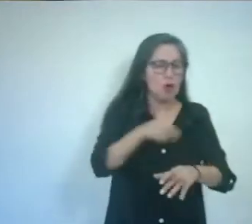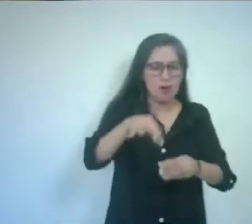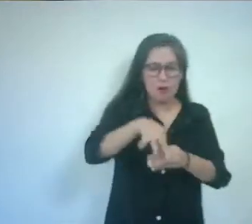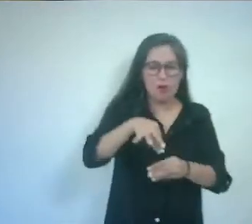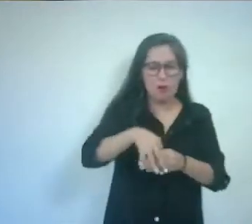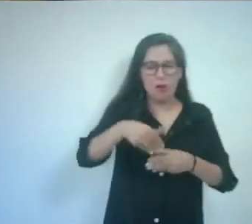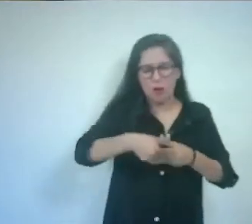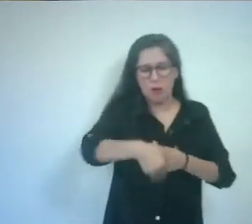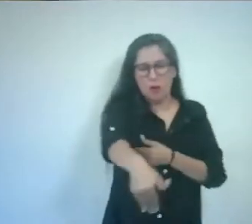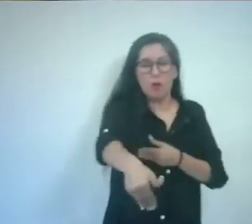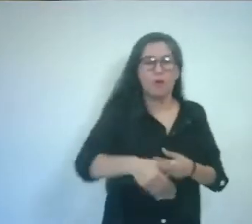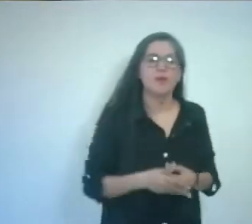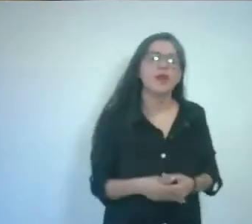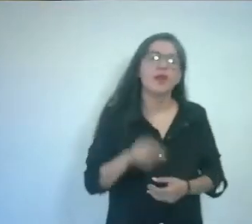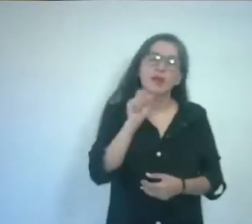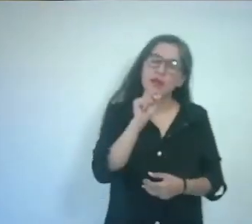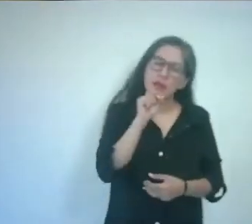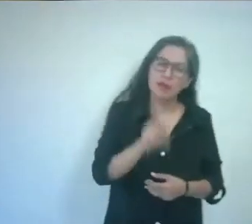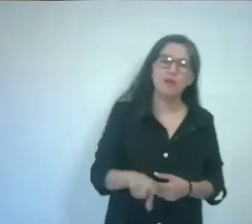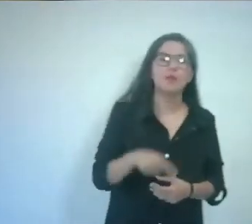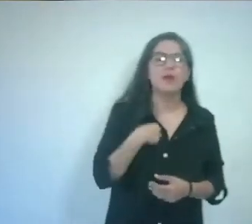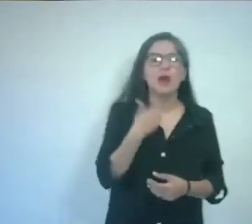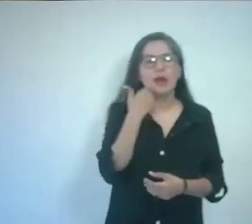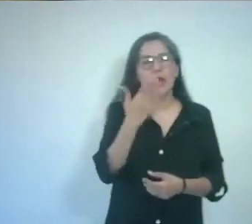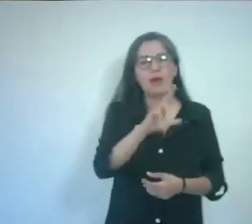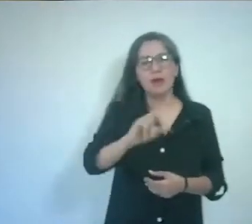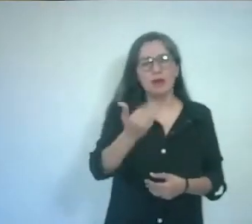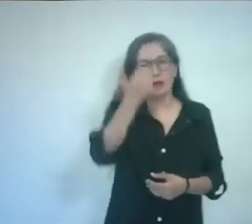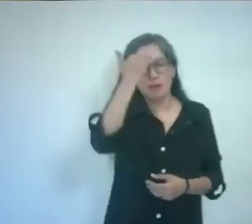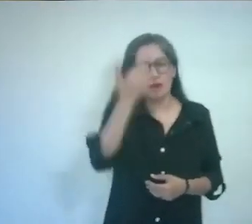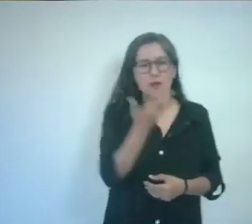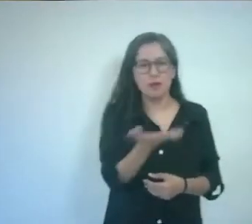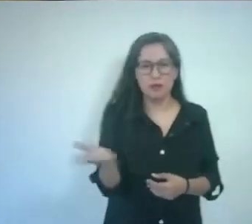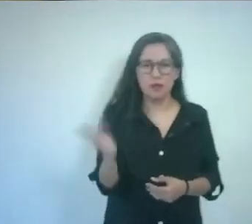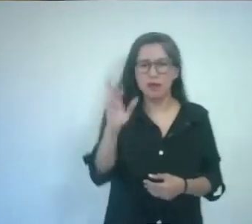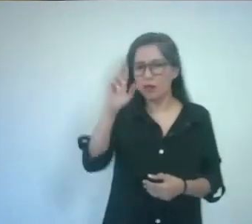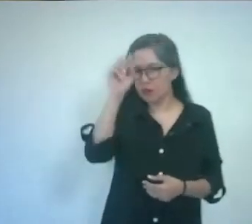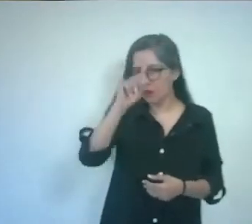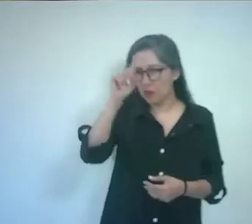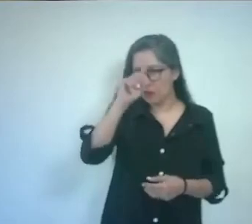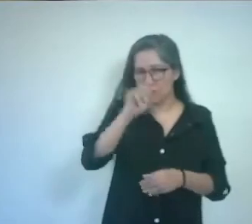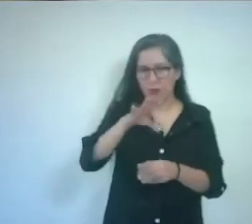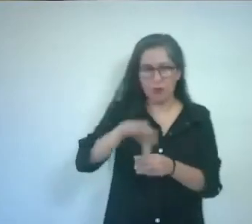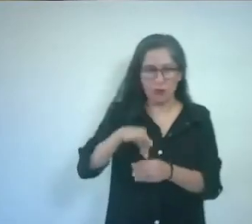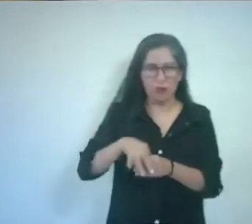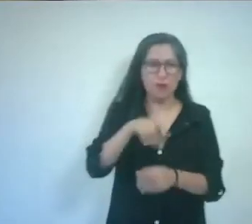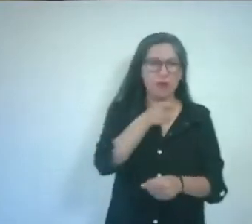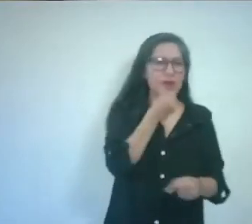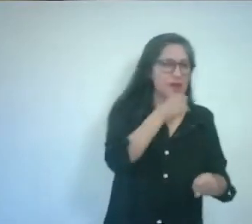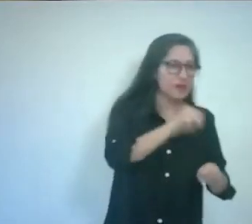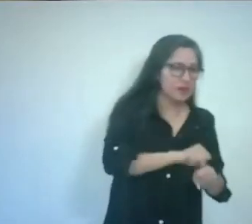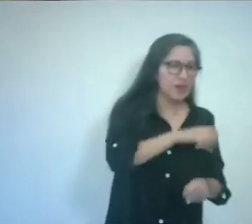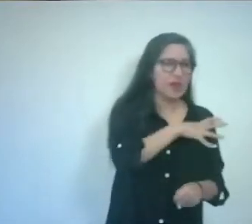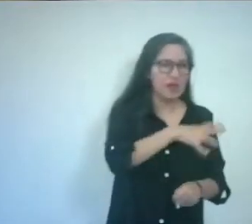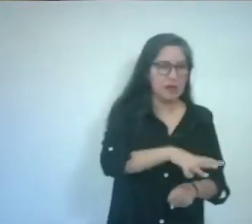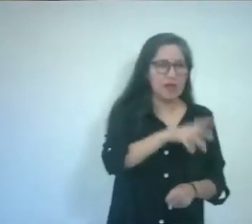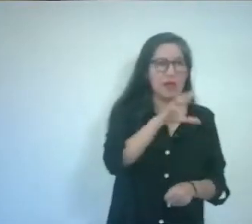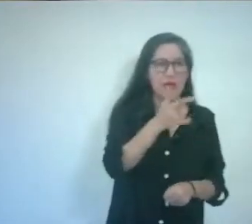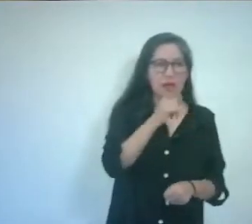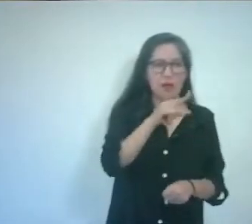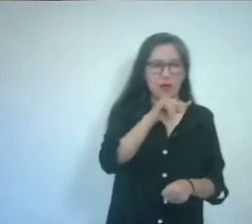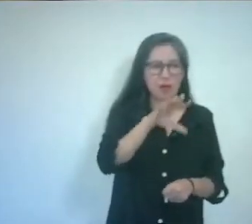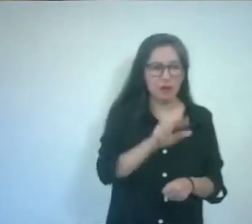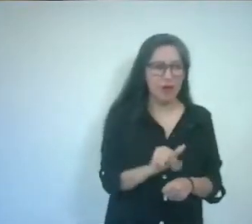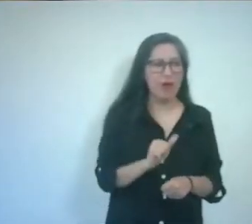también reconocer ampliamente a las y los consejeros electorales, a la Secretaría Ejecutiva, a las